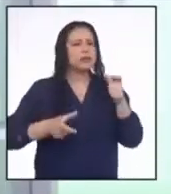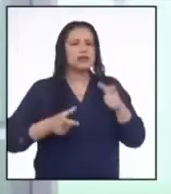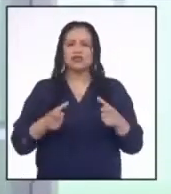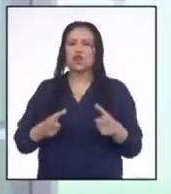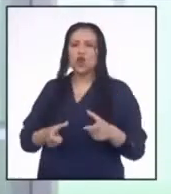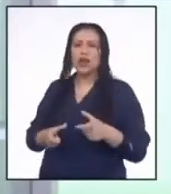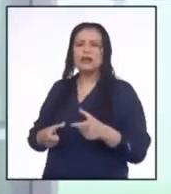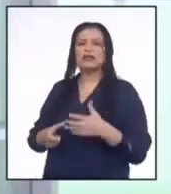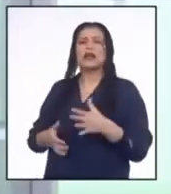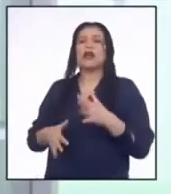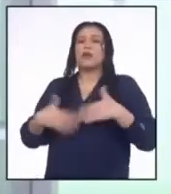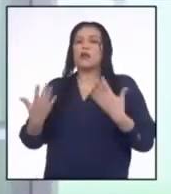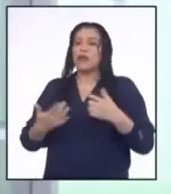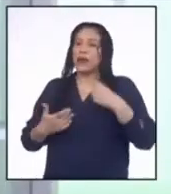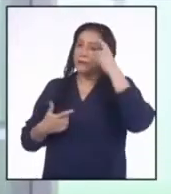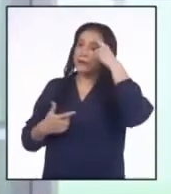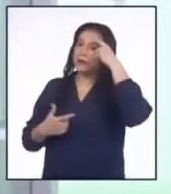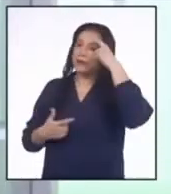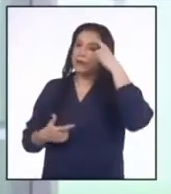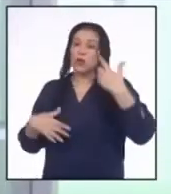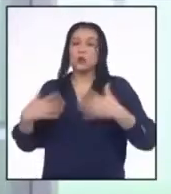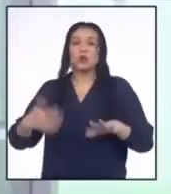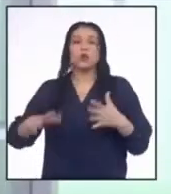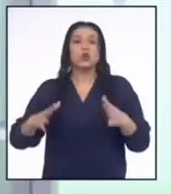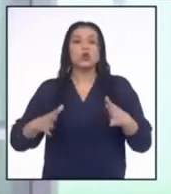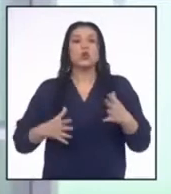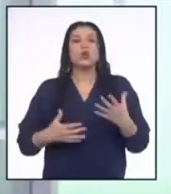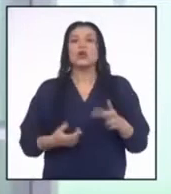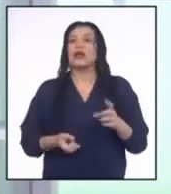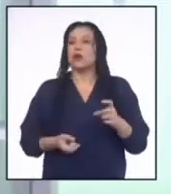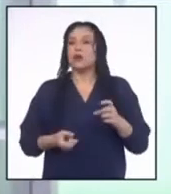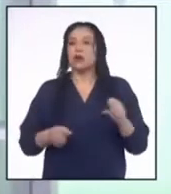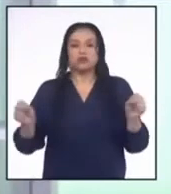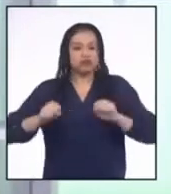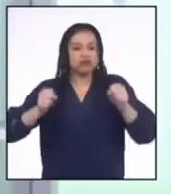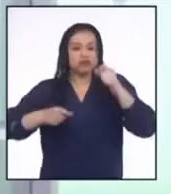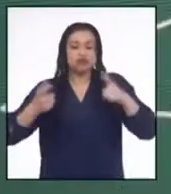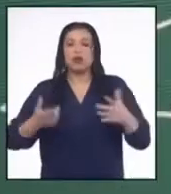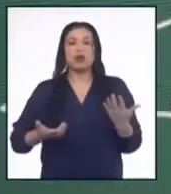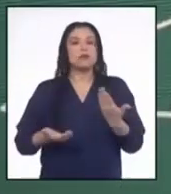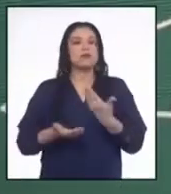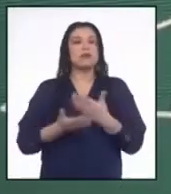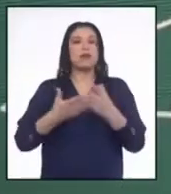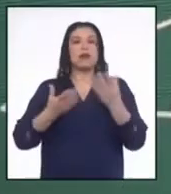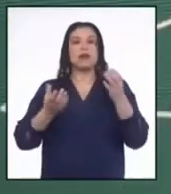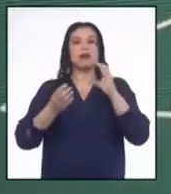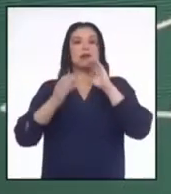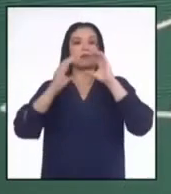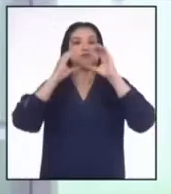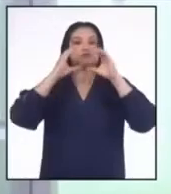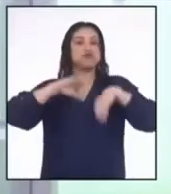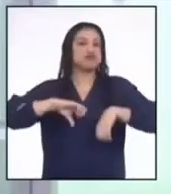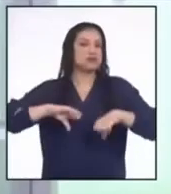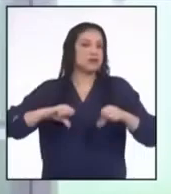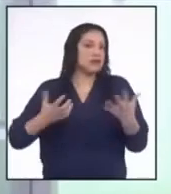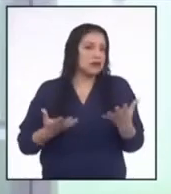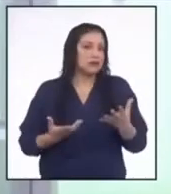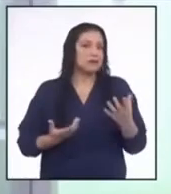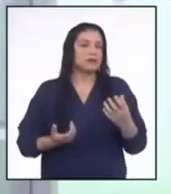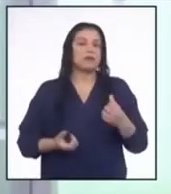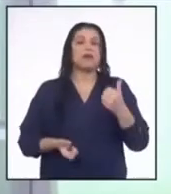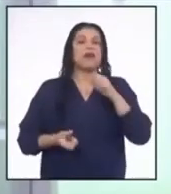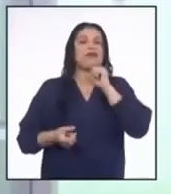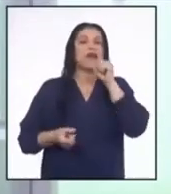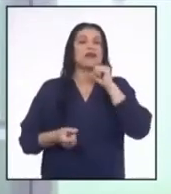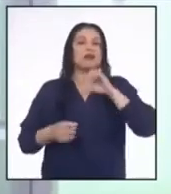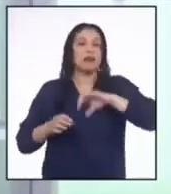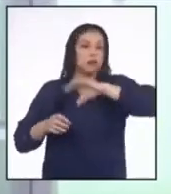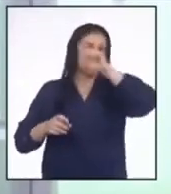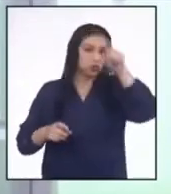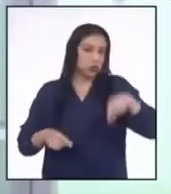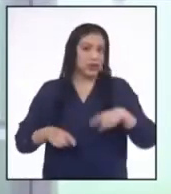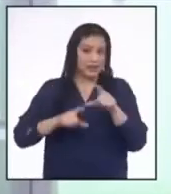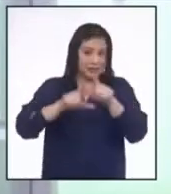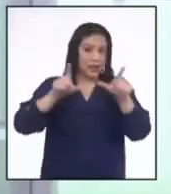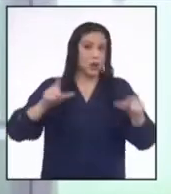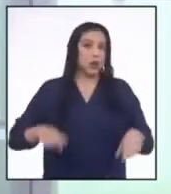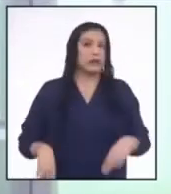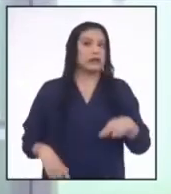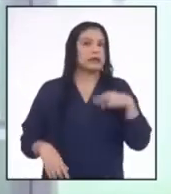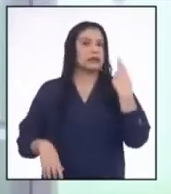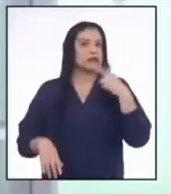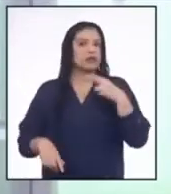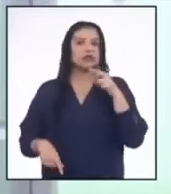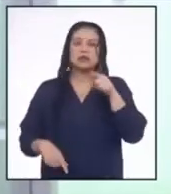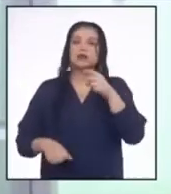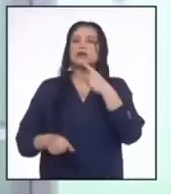un evento natural podría dejar incomunicado al pueblo por la falta de un túnel en esta zona altamente riesgosa. Entonces ellos